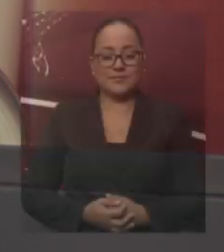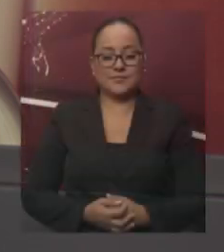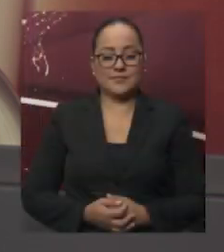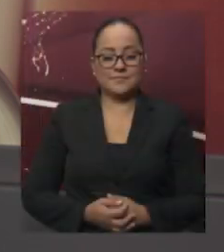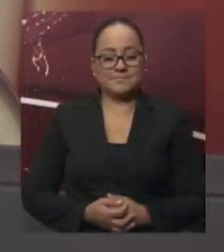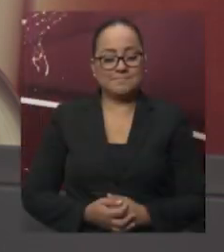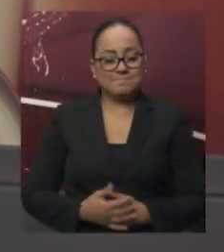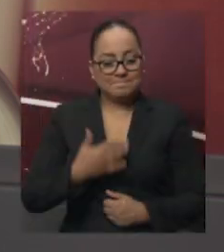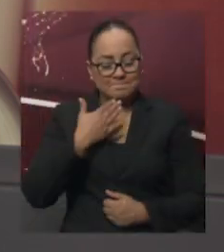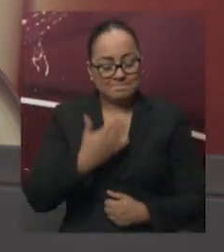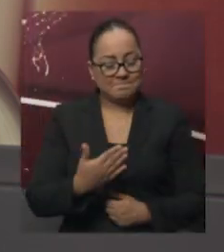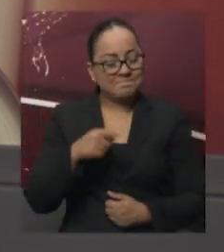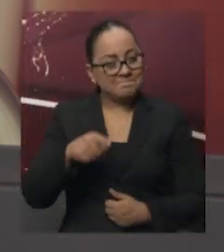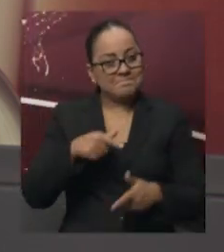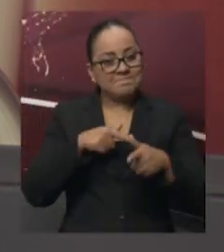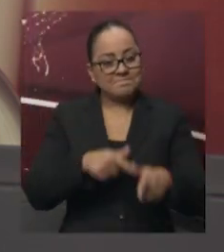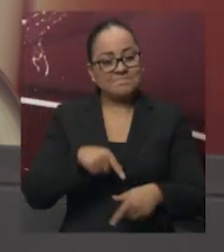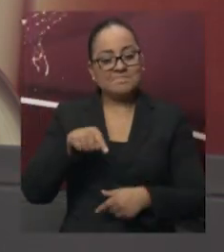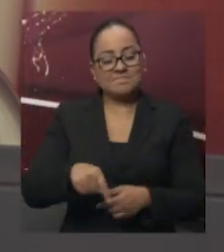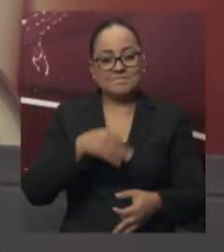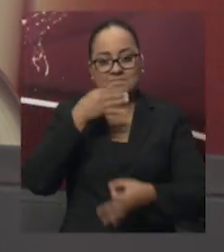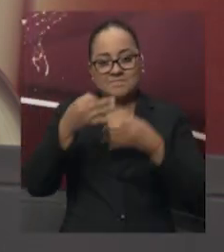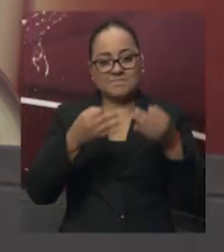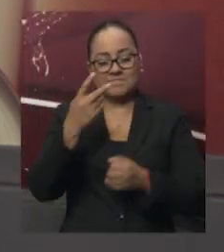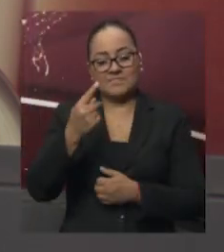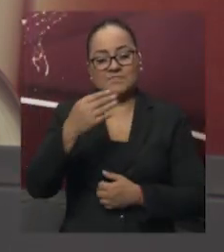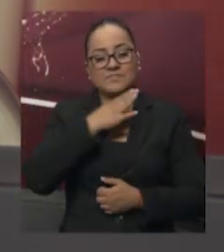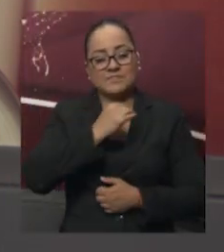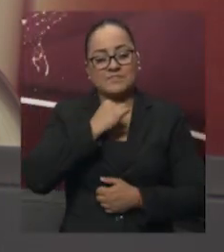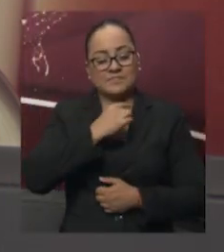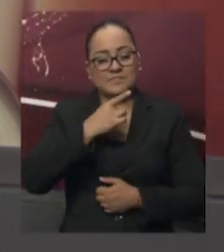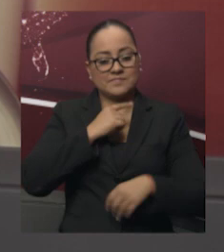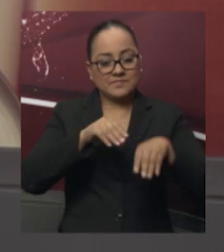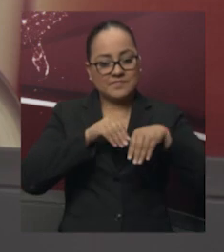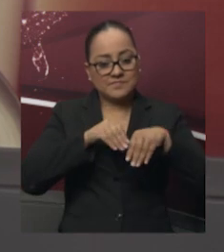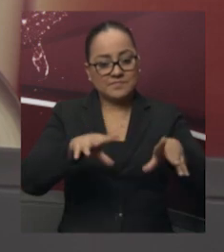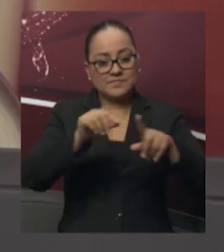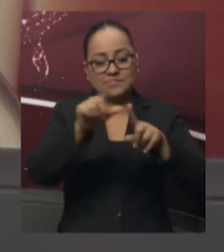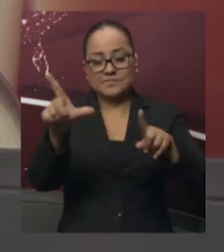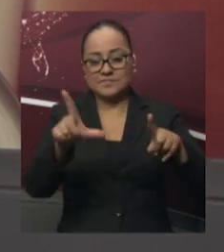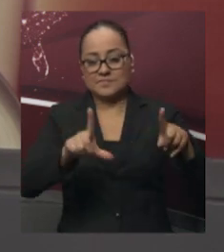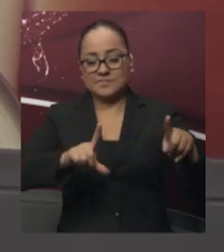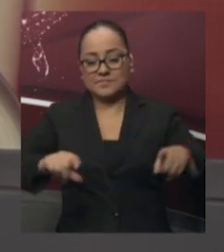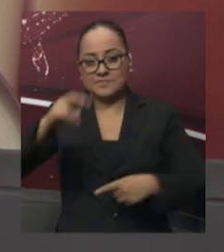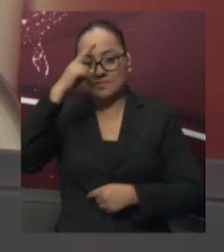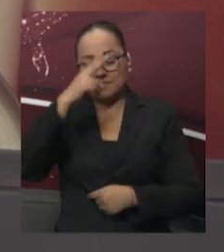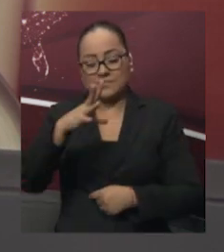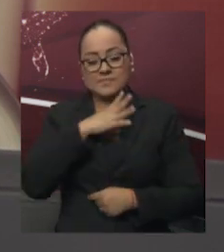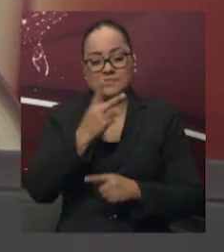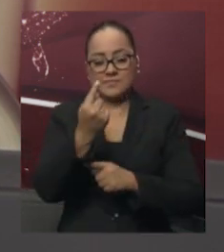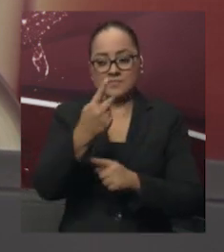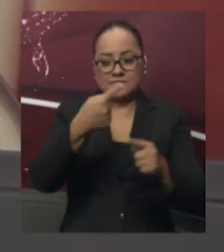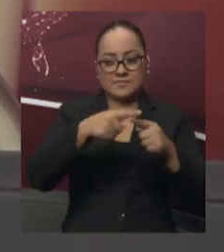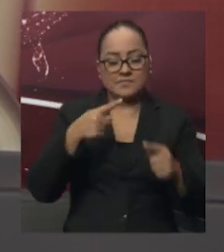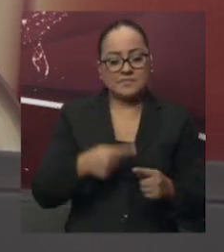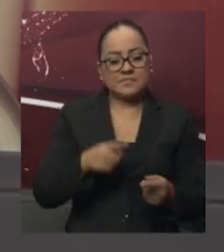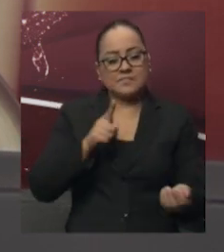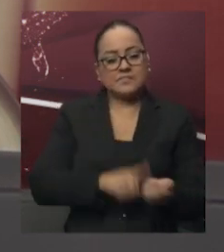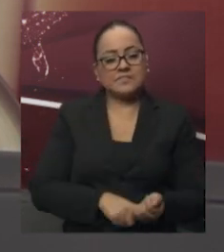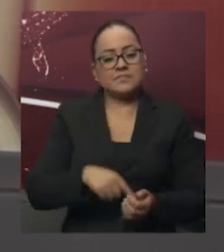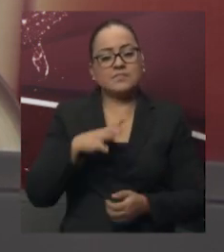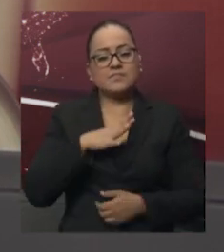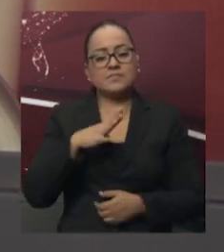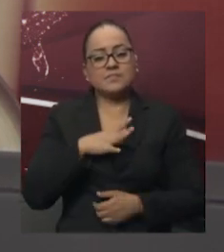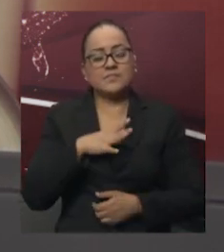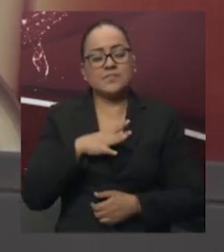Qué bueno que continúa con nosotros aquí en Noticias del Congreso, transmitiendo a la República Mexicana en los sistemas de televisión por cable. Estamos en el país, en 10